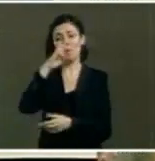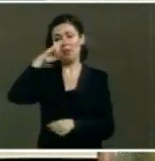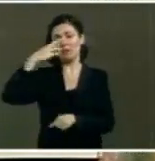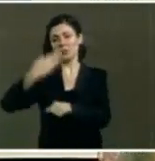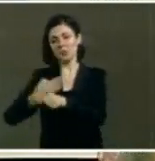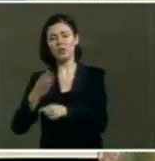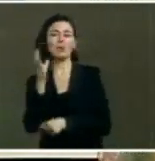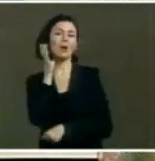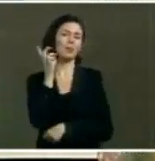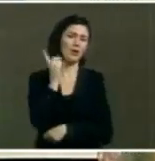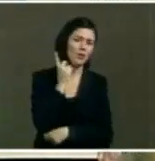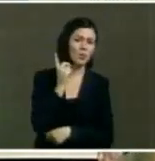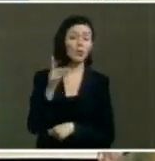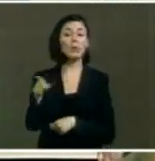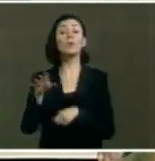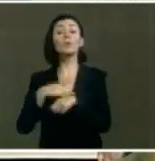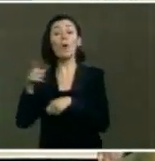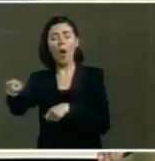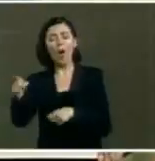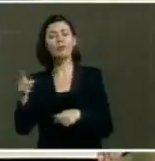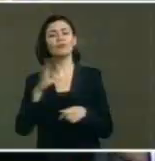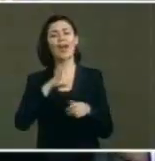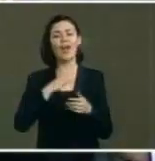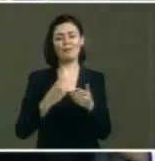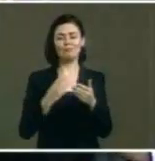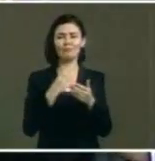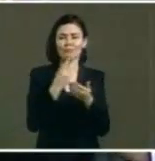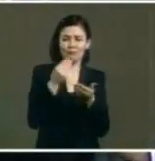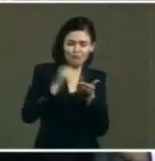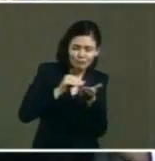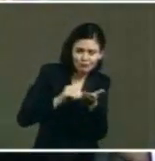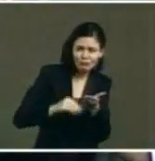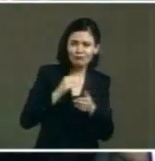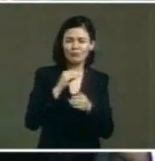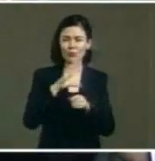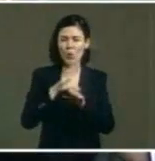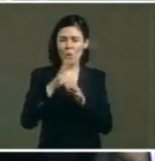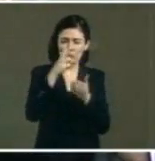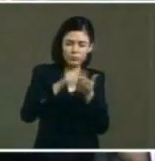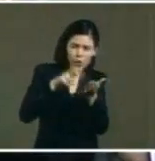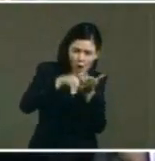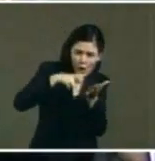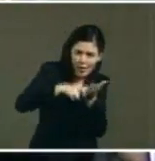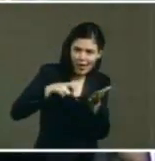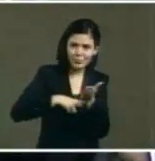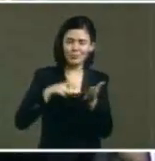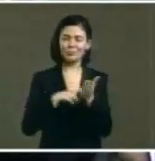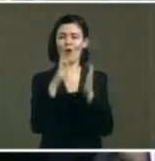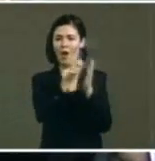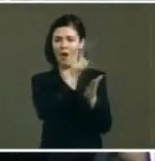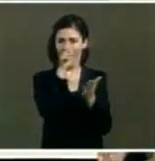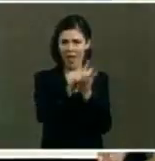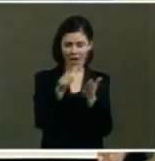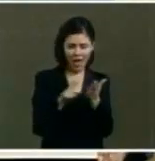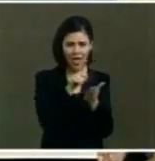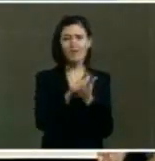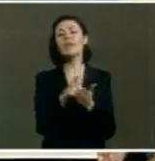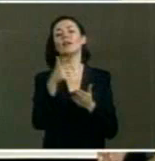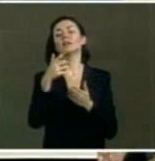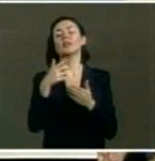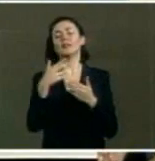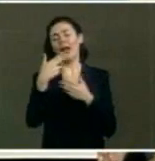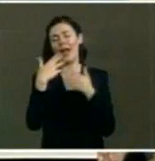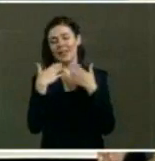estructurales. La reforma al sistema de pensiones, la reforma hacendaria, la reforma para fortalecer nuestra